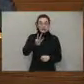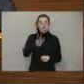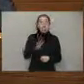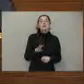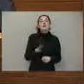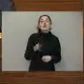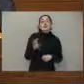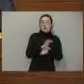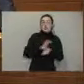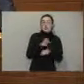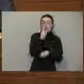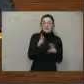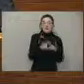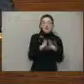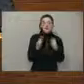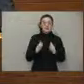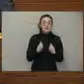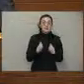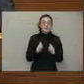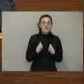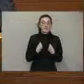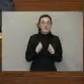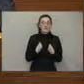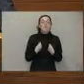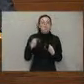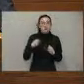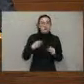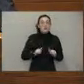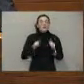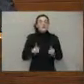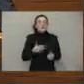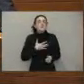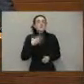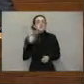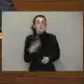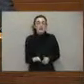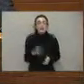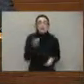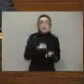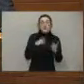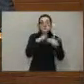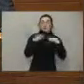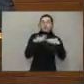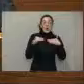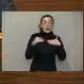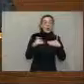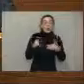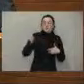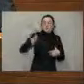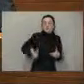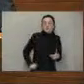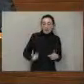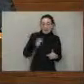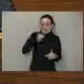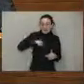y Vivienda, por la que se introdujo la posibilidad de que cuando el usuario no dispusiese de esas rentas líquidas